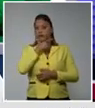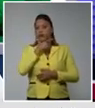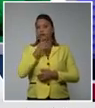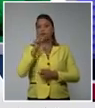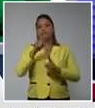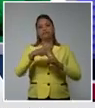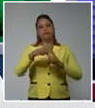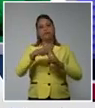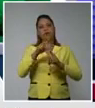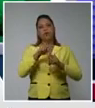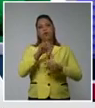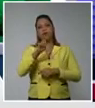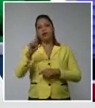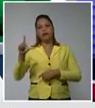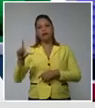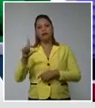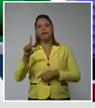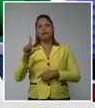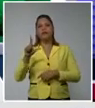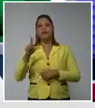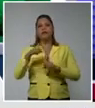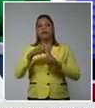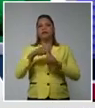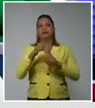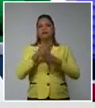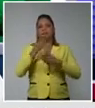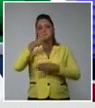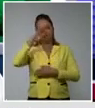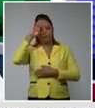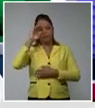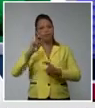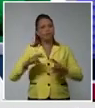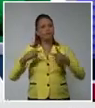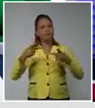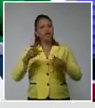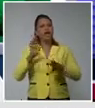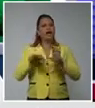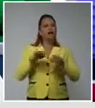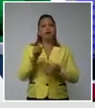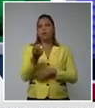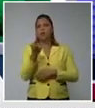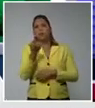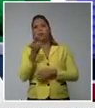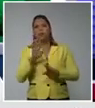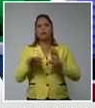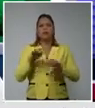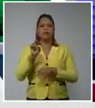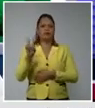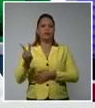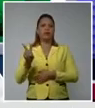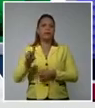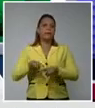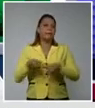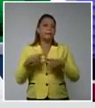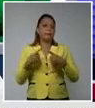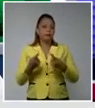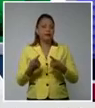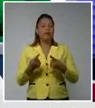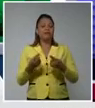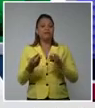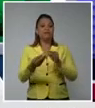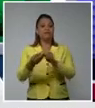Tunas, Holguín y Santiago de Cuba. Reitero, a veces 1 caso, 2 casos, pero indiscutiblemente una